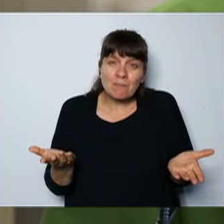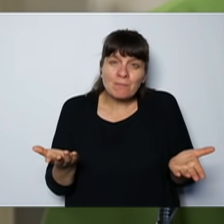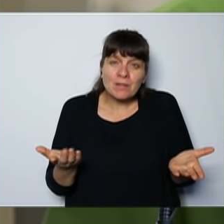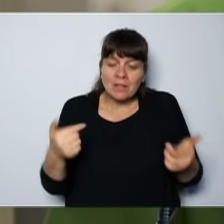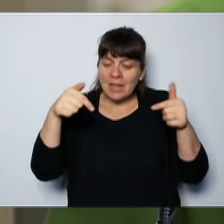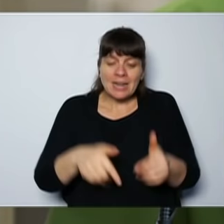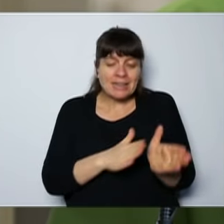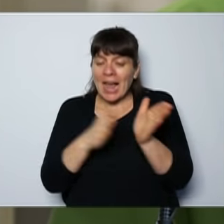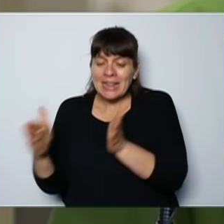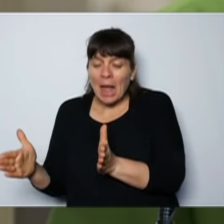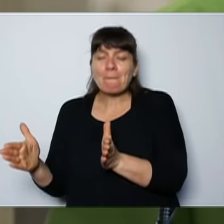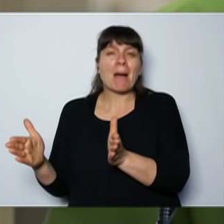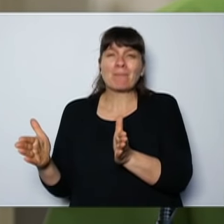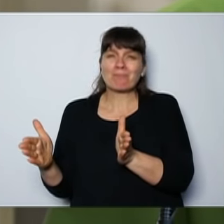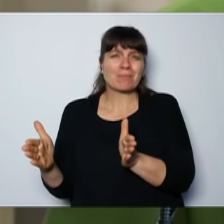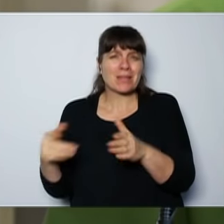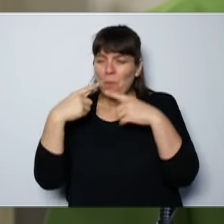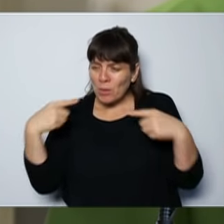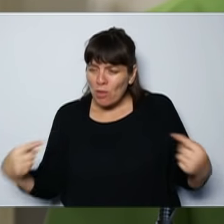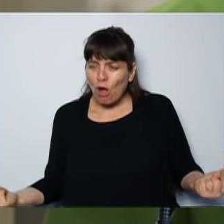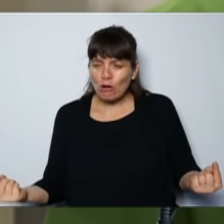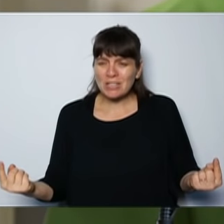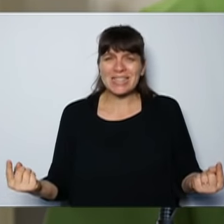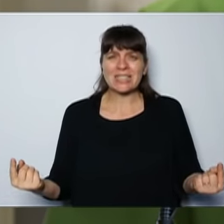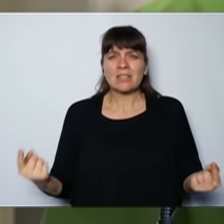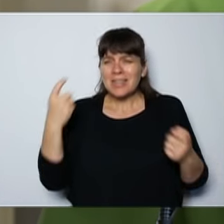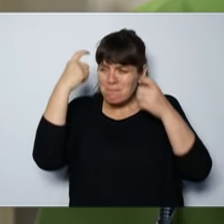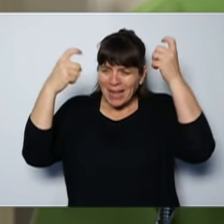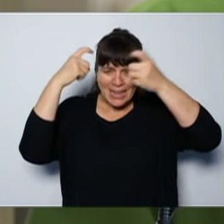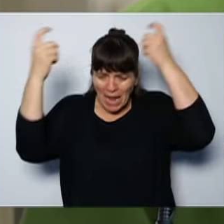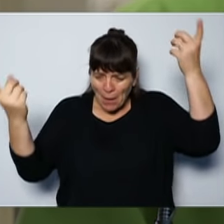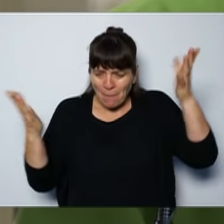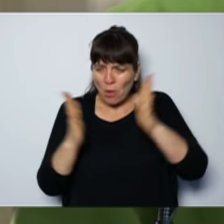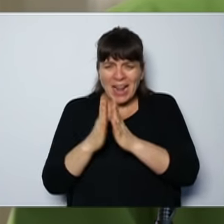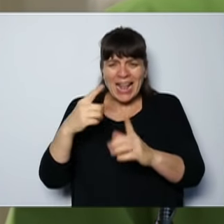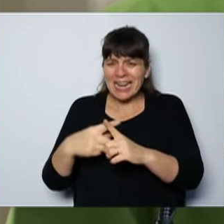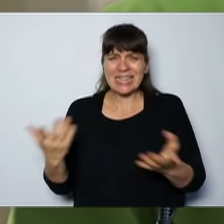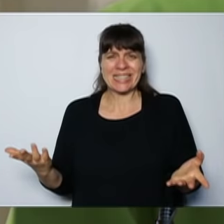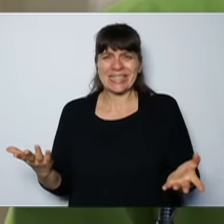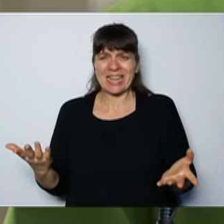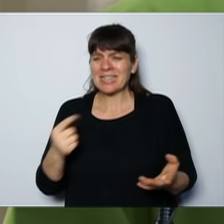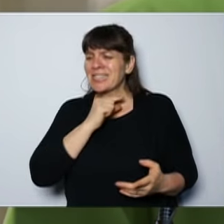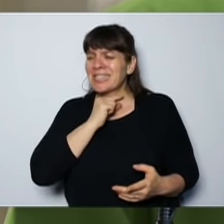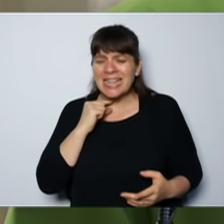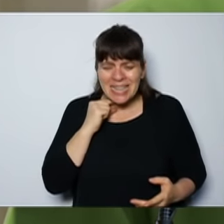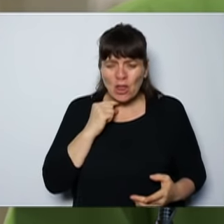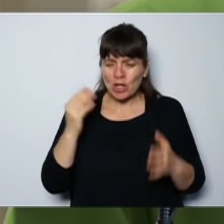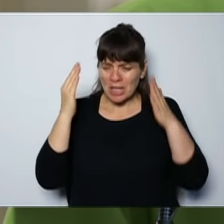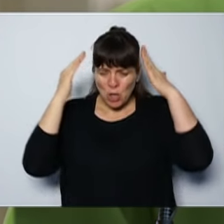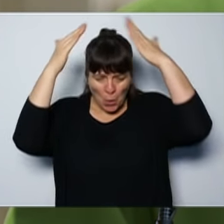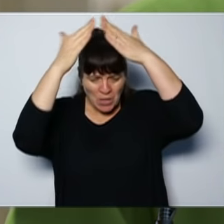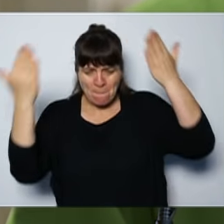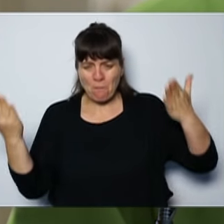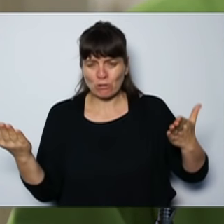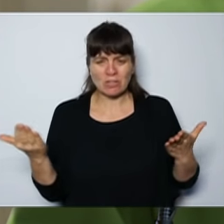En toda esta última etapa estamos viendo cosas que ni nos imaginábamos y ocurren: escándalos de sacerdotes, de